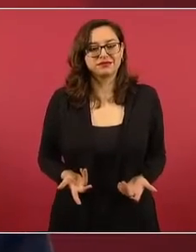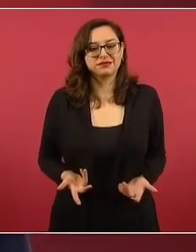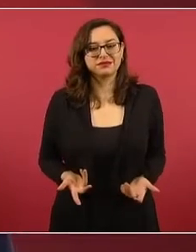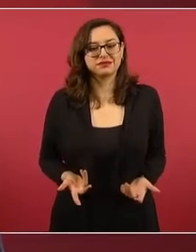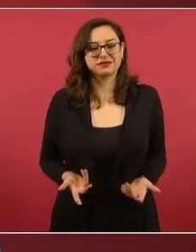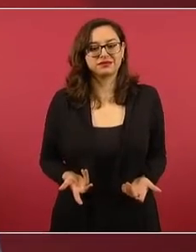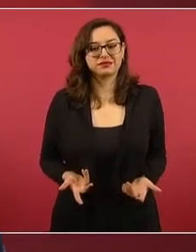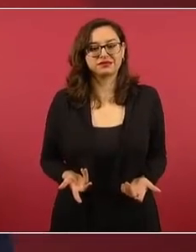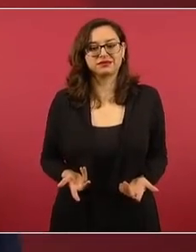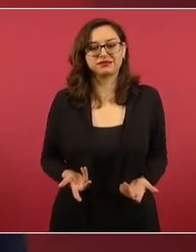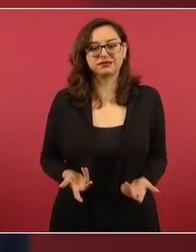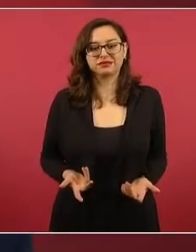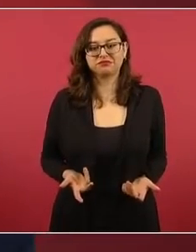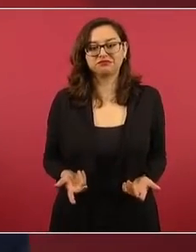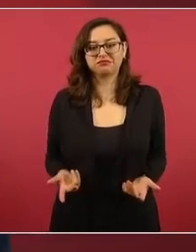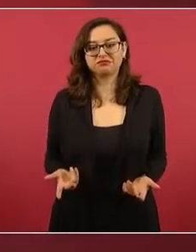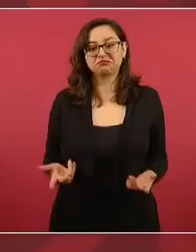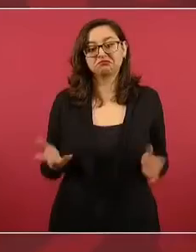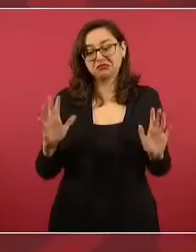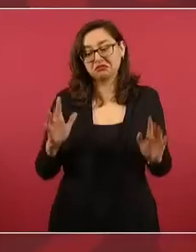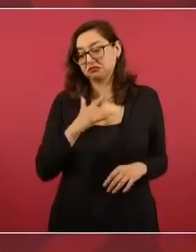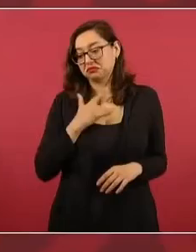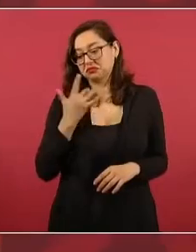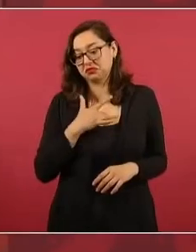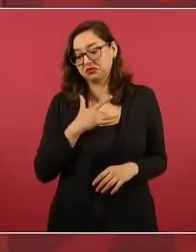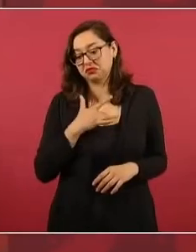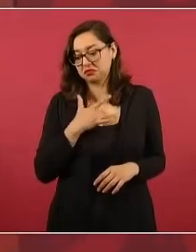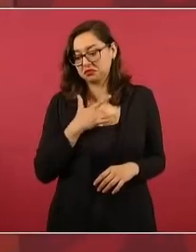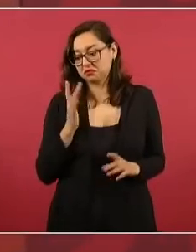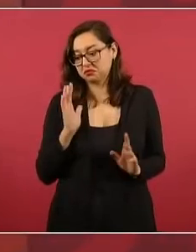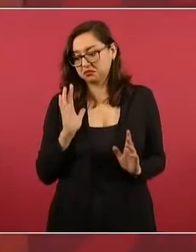los considero más sinceros,